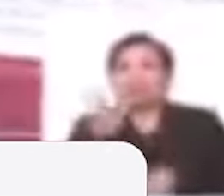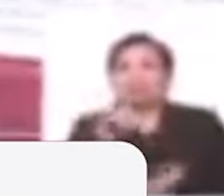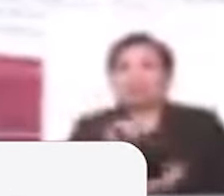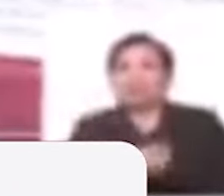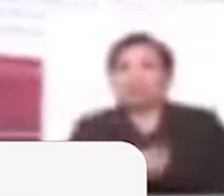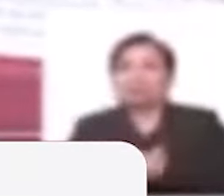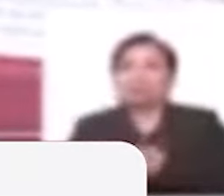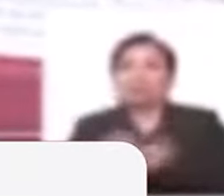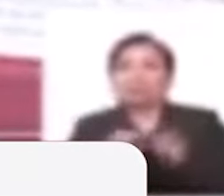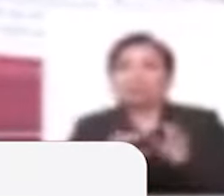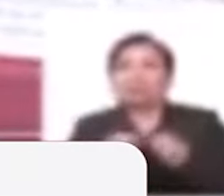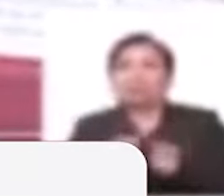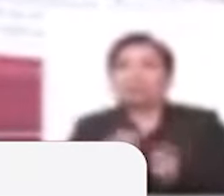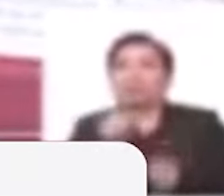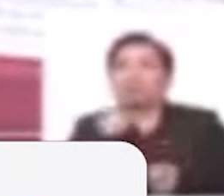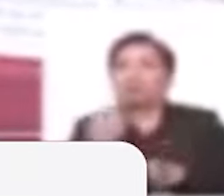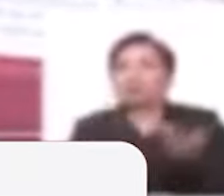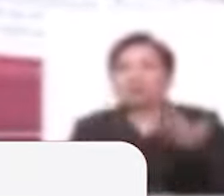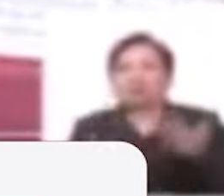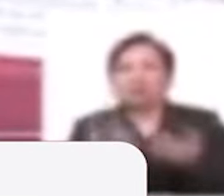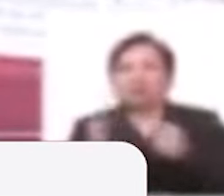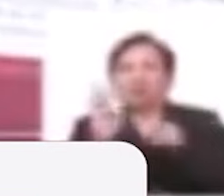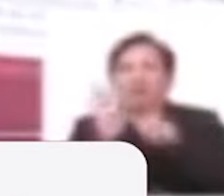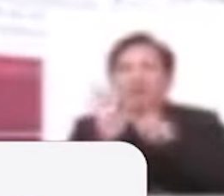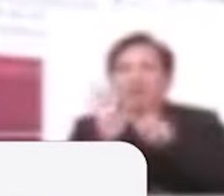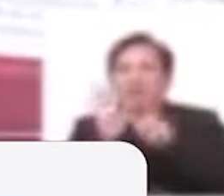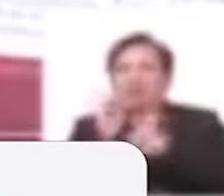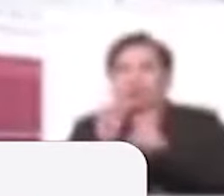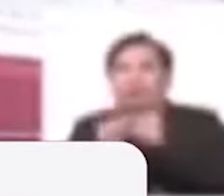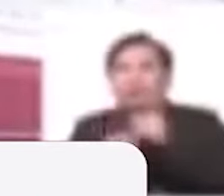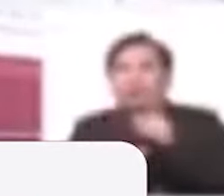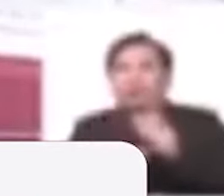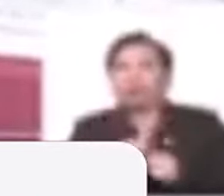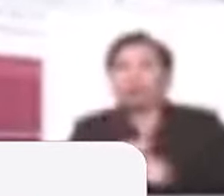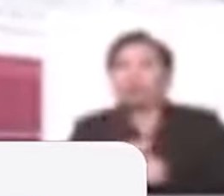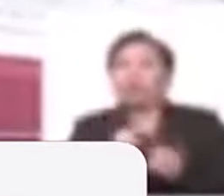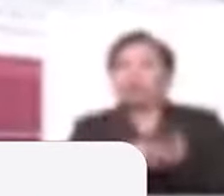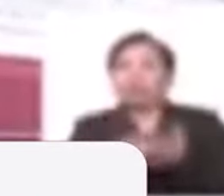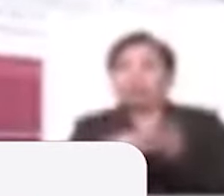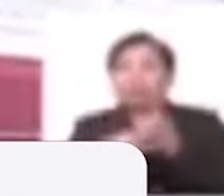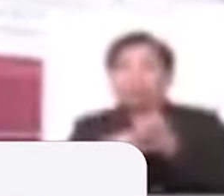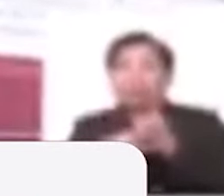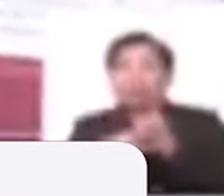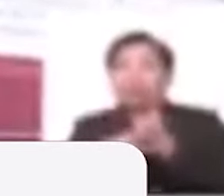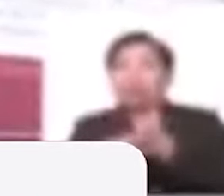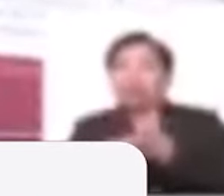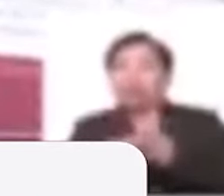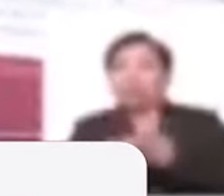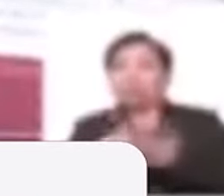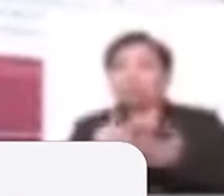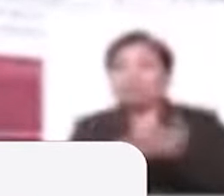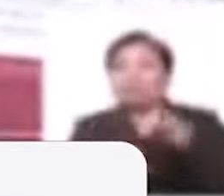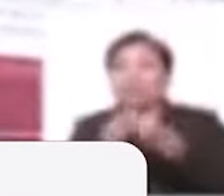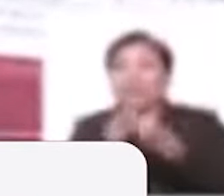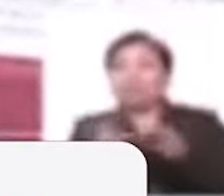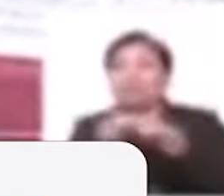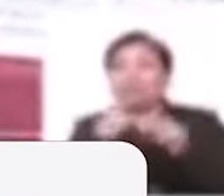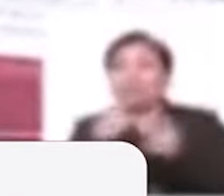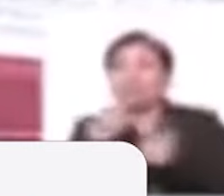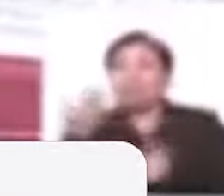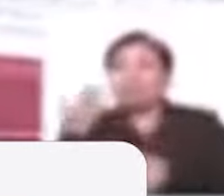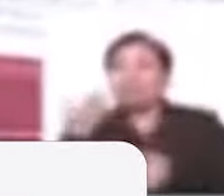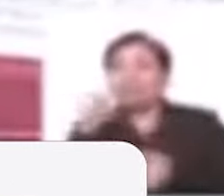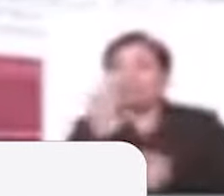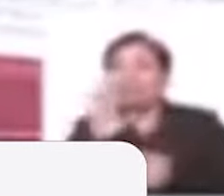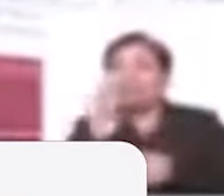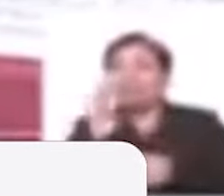mando, son por lo menos 6 años. Significa que el alto mando de ahora debería recién ingresar dentro de 6